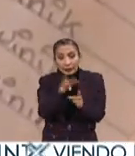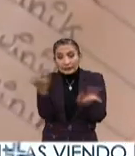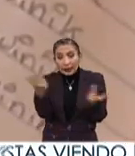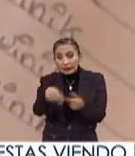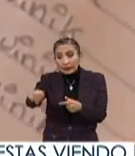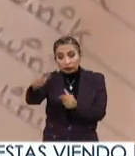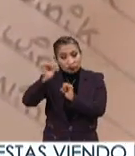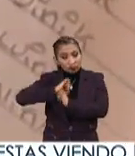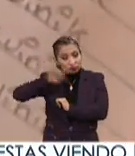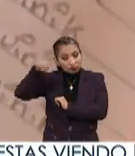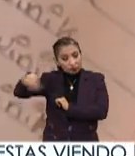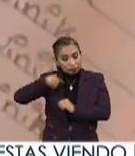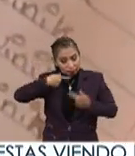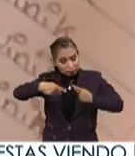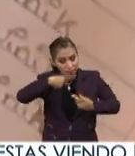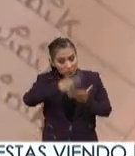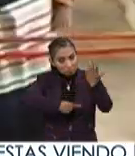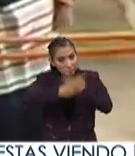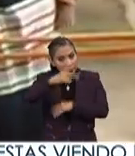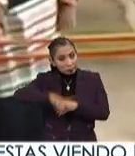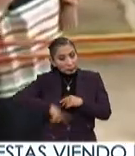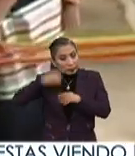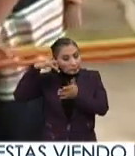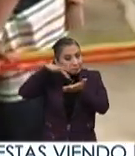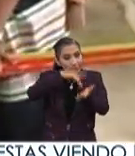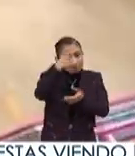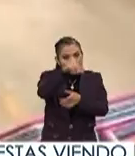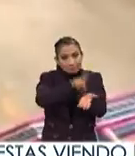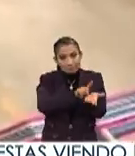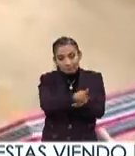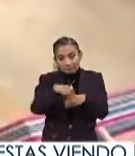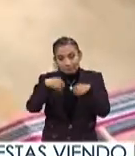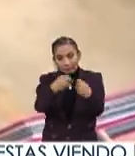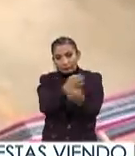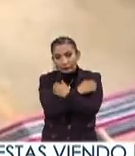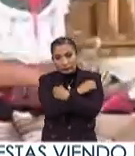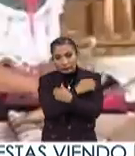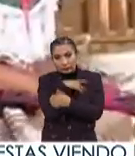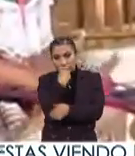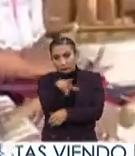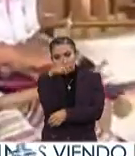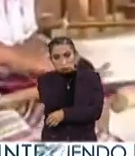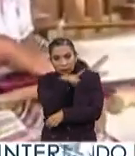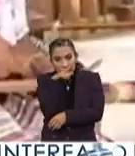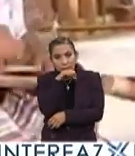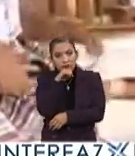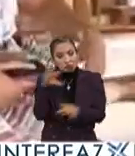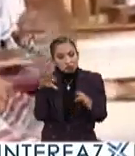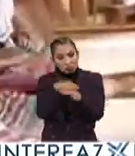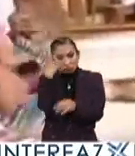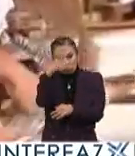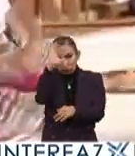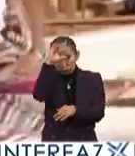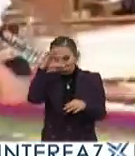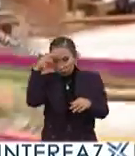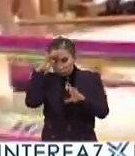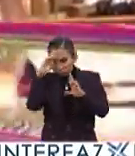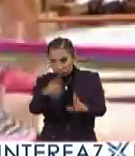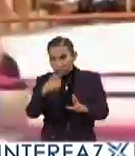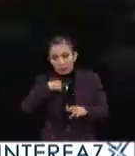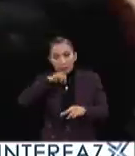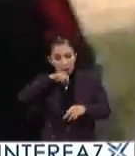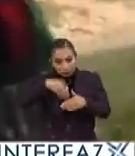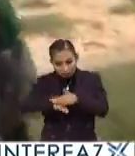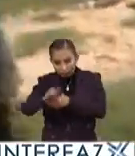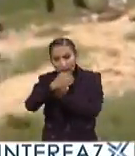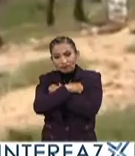lograr que las autoridades formulen políticas públicas que garanticen su derecho a recibir educación en su lengua y acorde a su cultura, favorecer su acceso